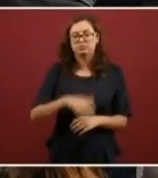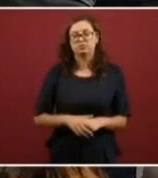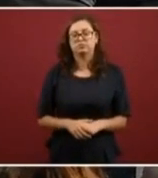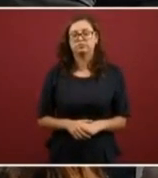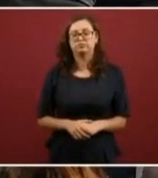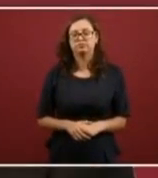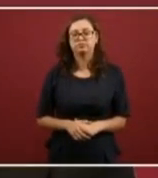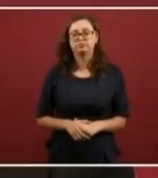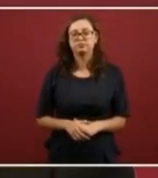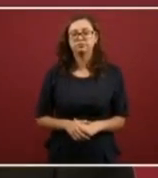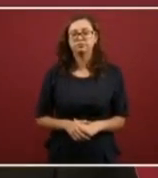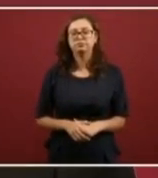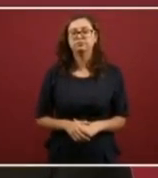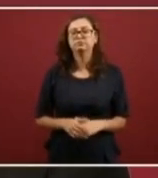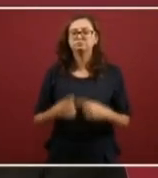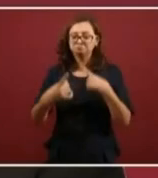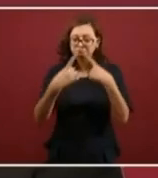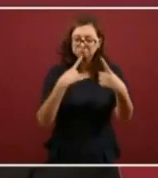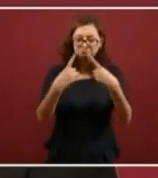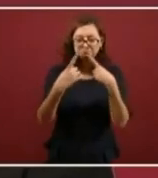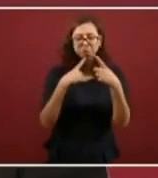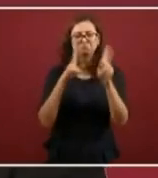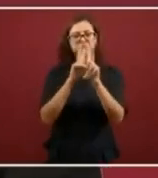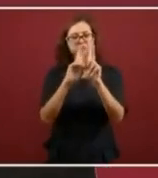exista una reconciliación.